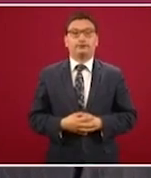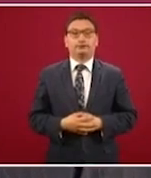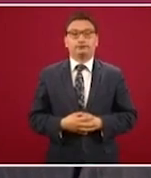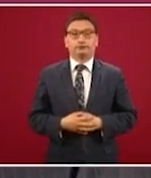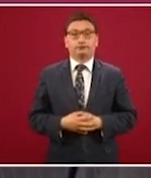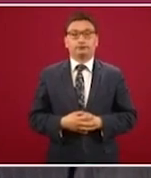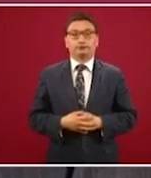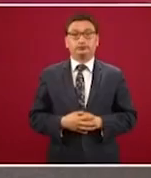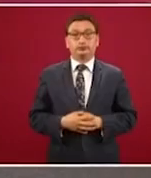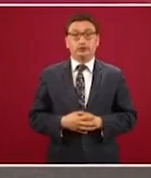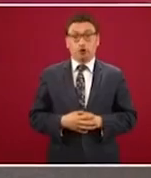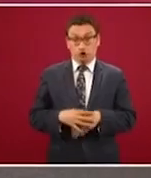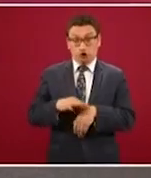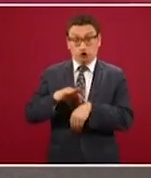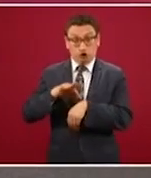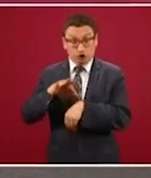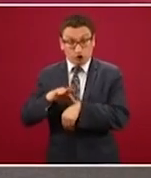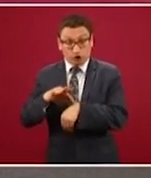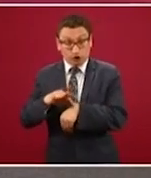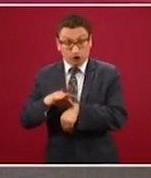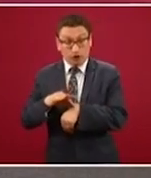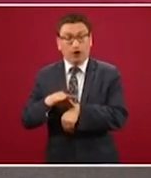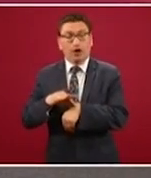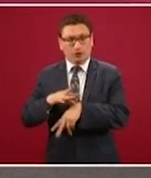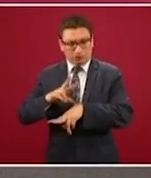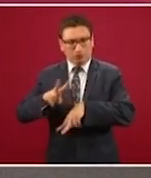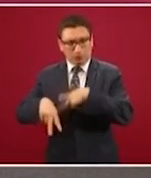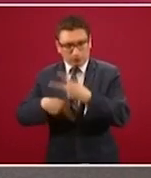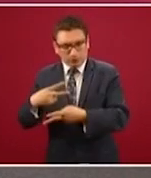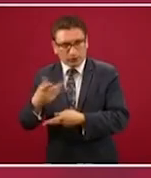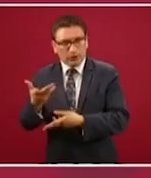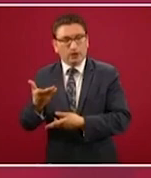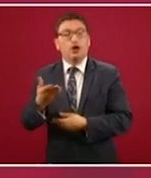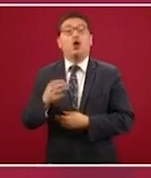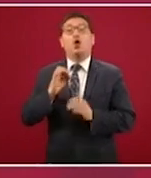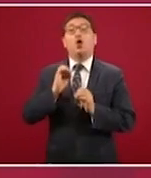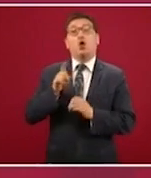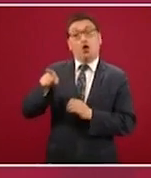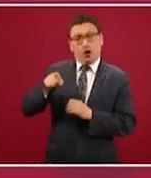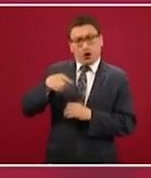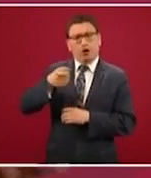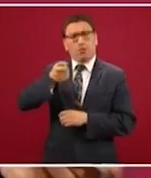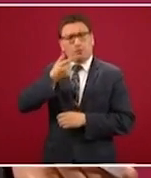atención médica y se tienen las medicinas,